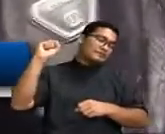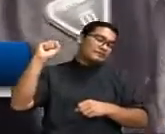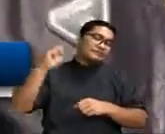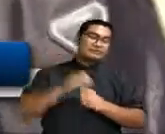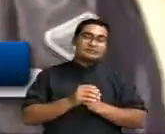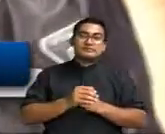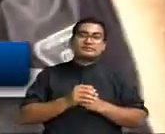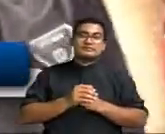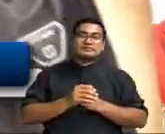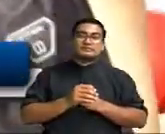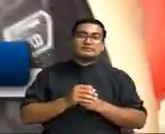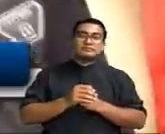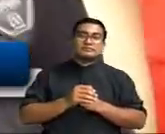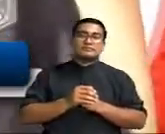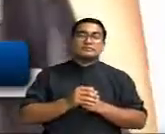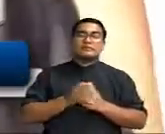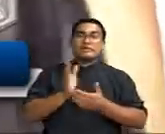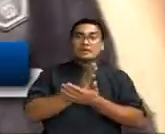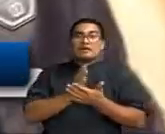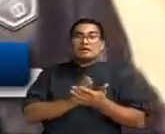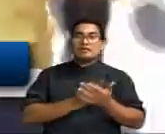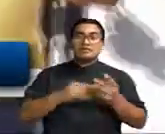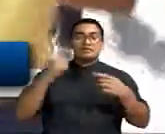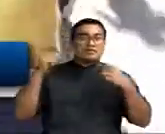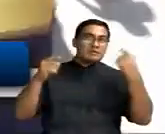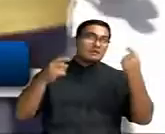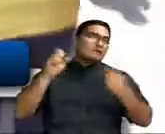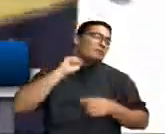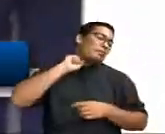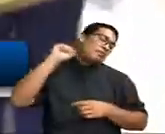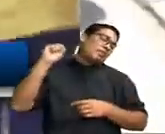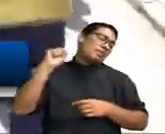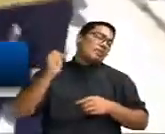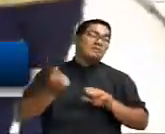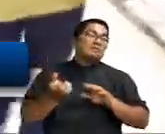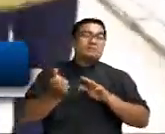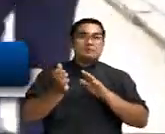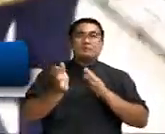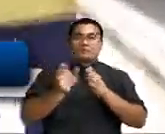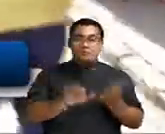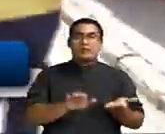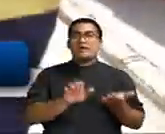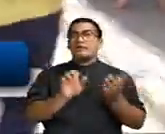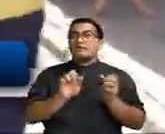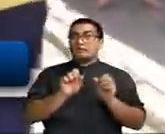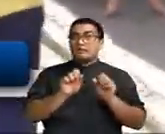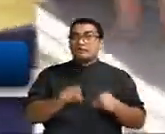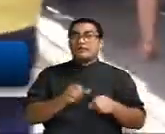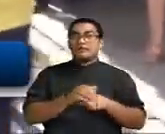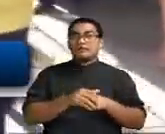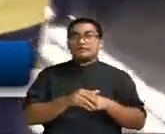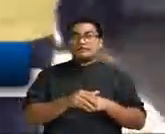fase maníaca como en la fase depresiva, pueden llegar al intento suicida, pueden llegar